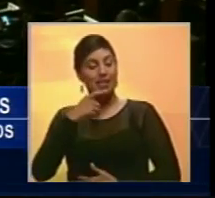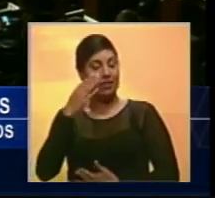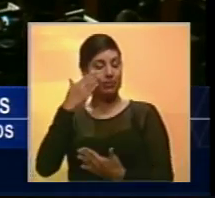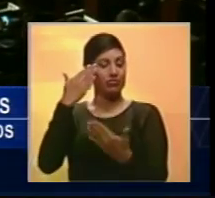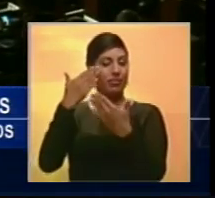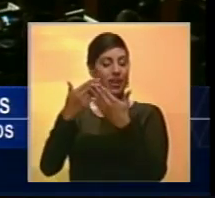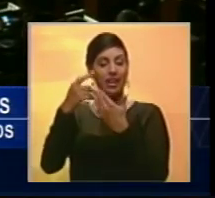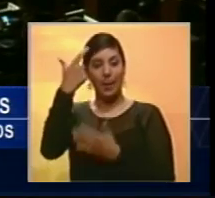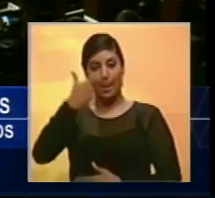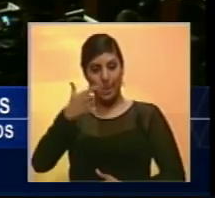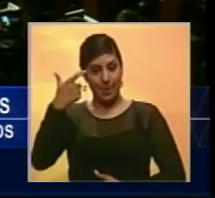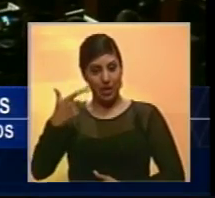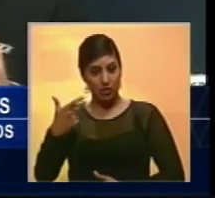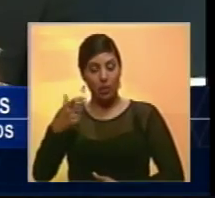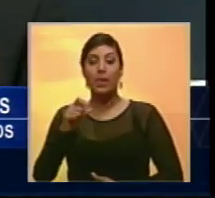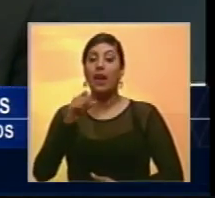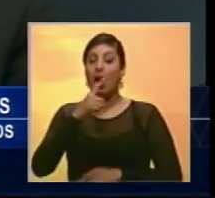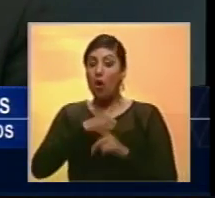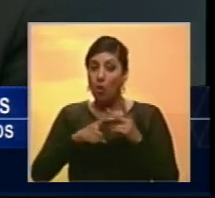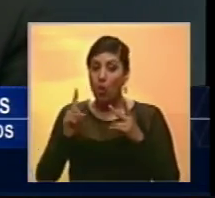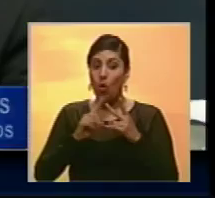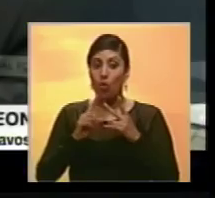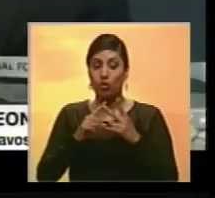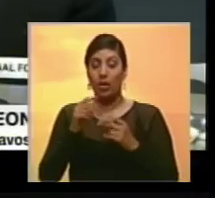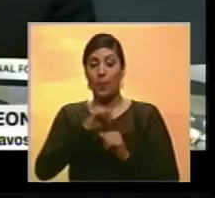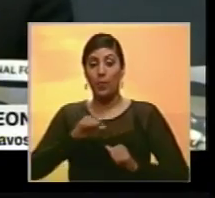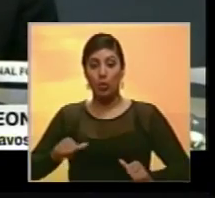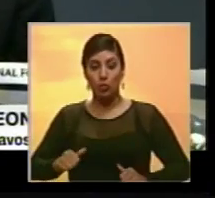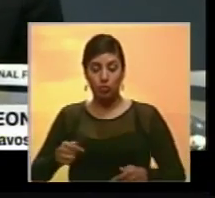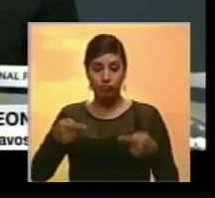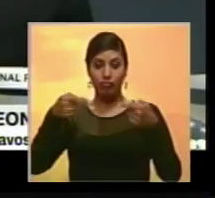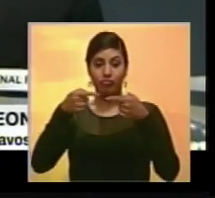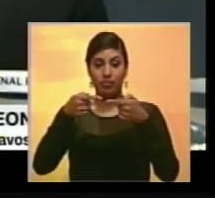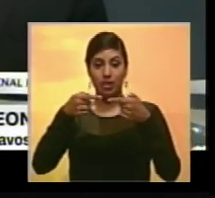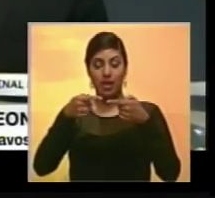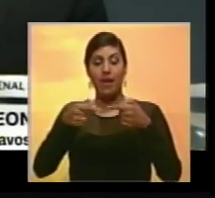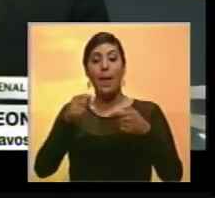cara contra el Manchester City, mientras que el Porto se medirá ante la